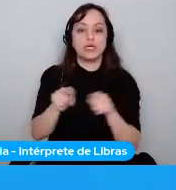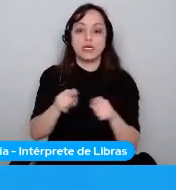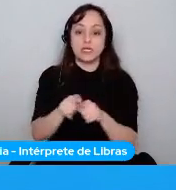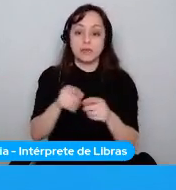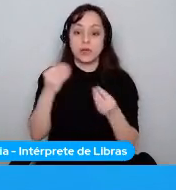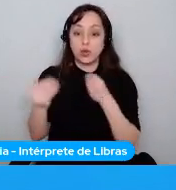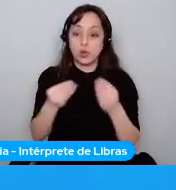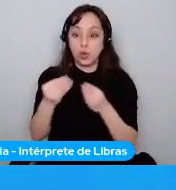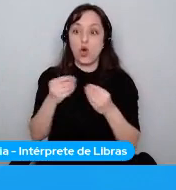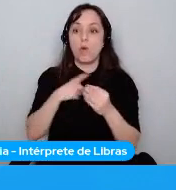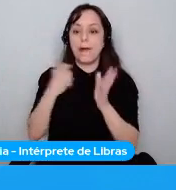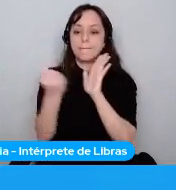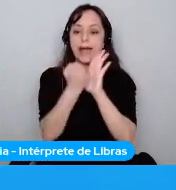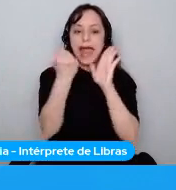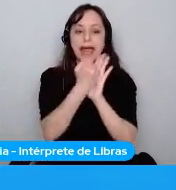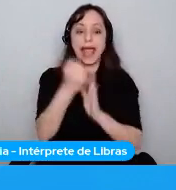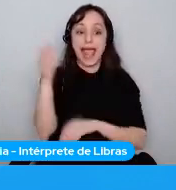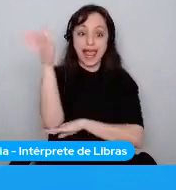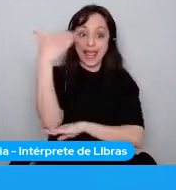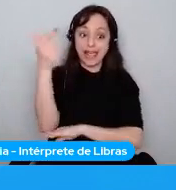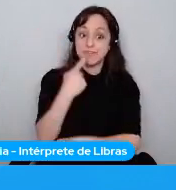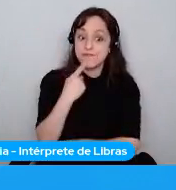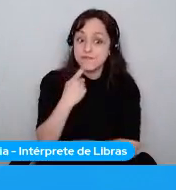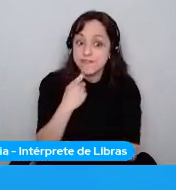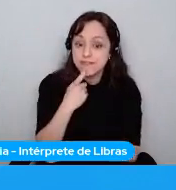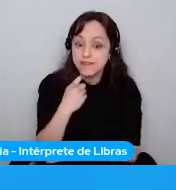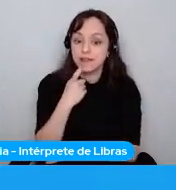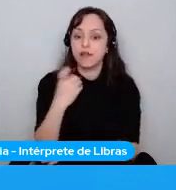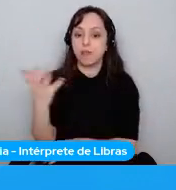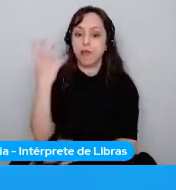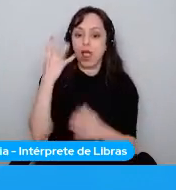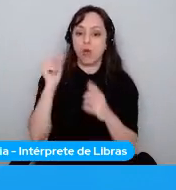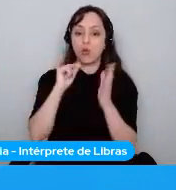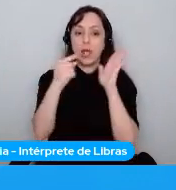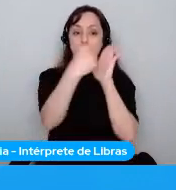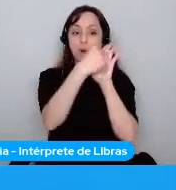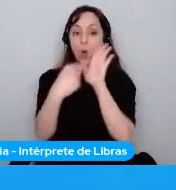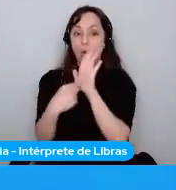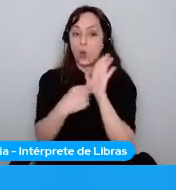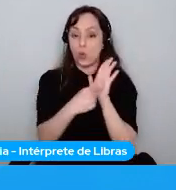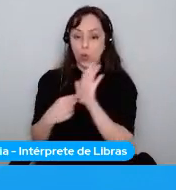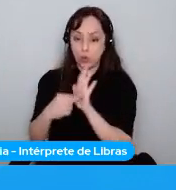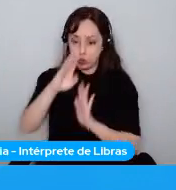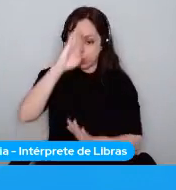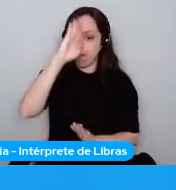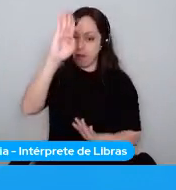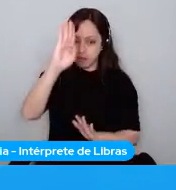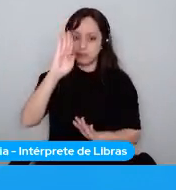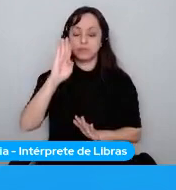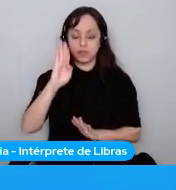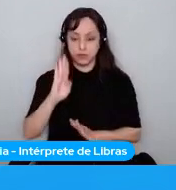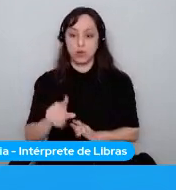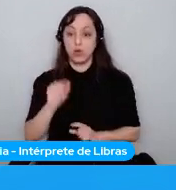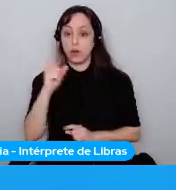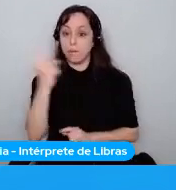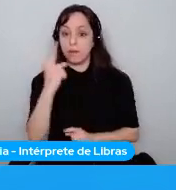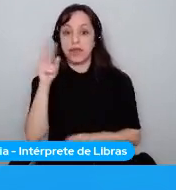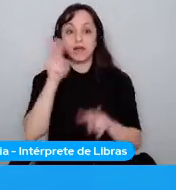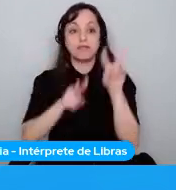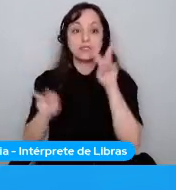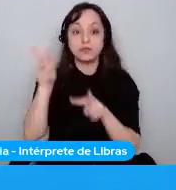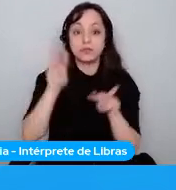que automáticamente notifique a las entidades de control, ya ir al siguiente paso. Este es el primer paso, que eran las visualizaciones,